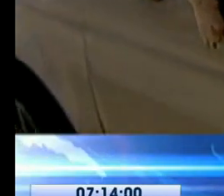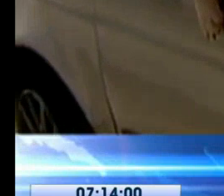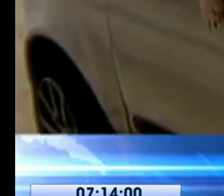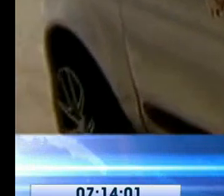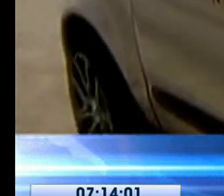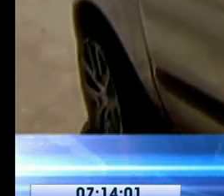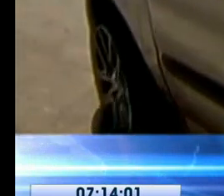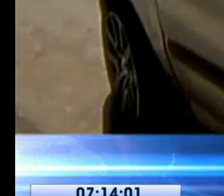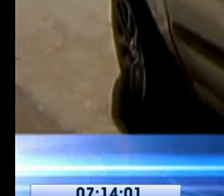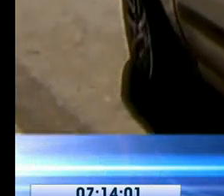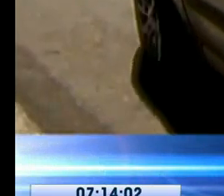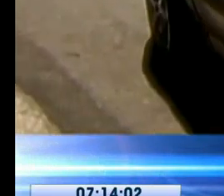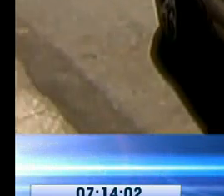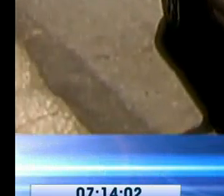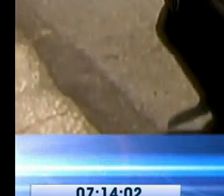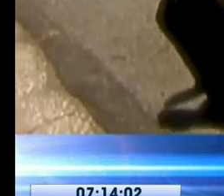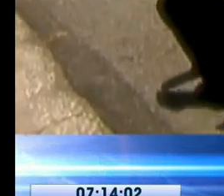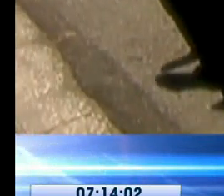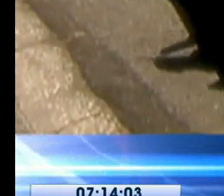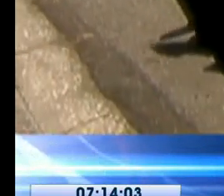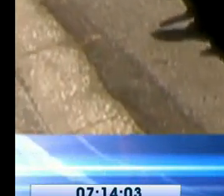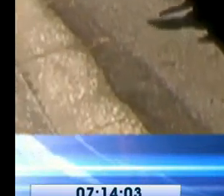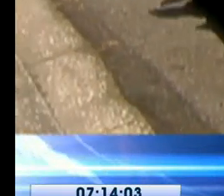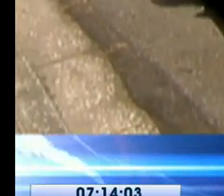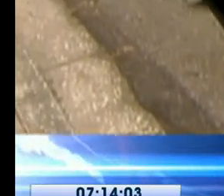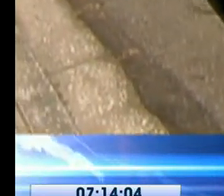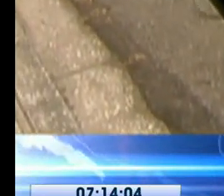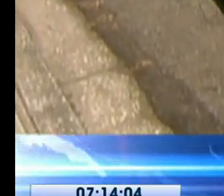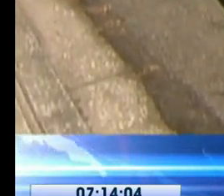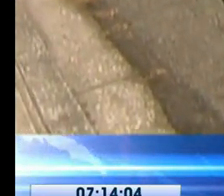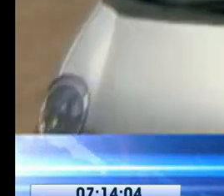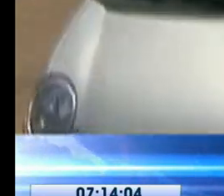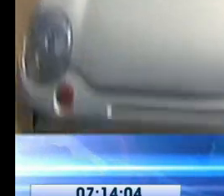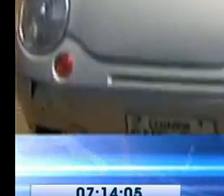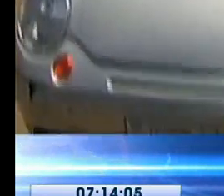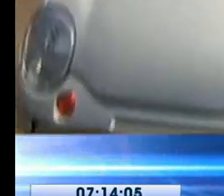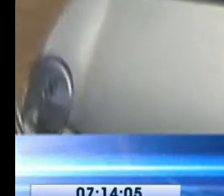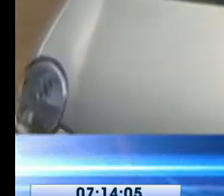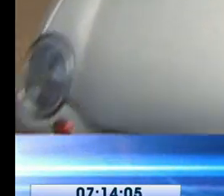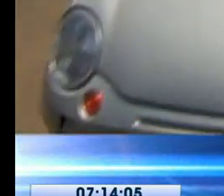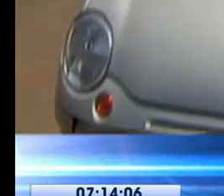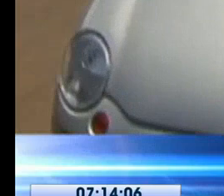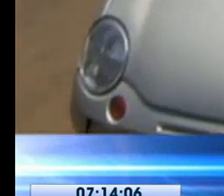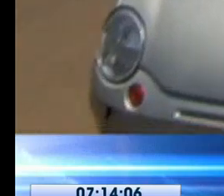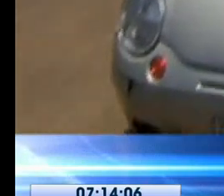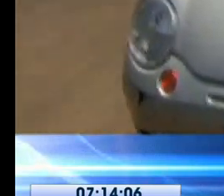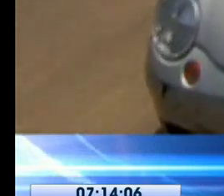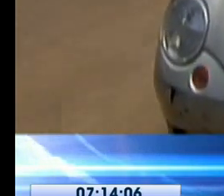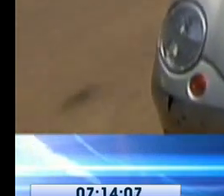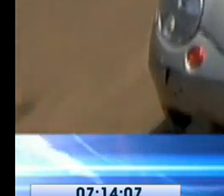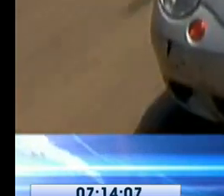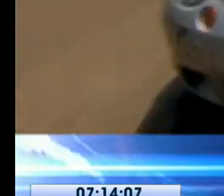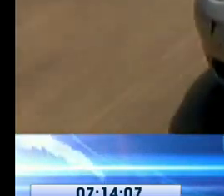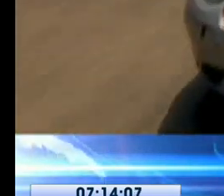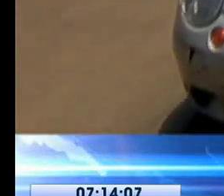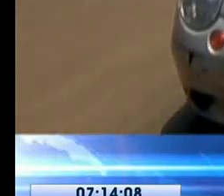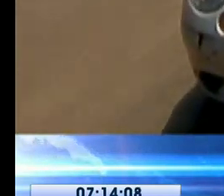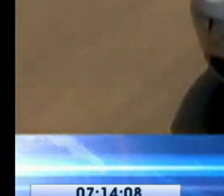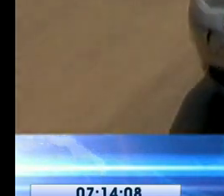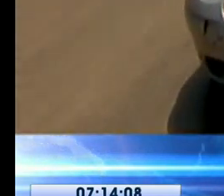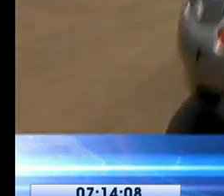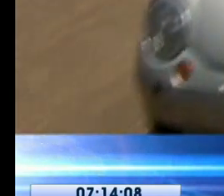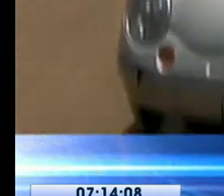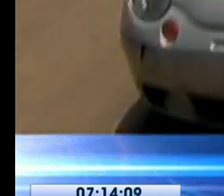Además, les mostraremos la insólita historia de una mascota que no se despega de su dueño ni un solo minuto.